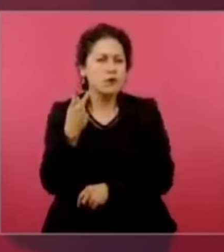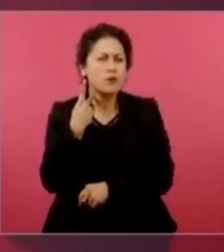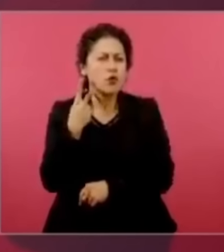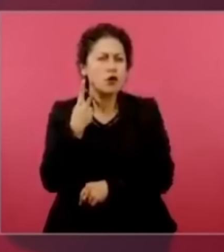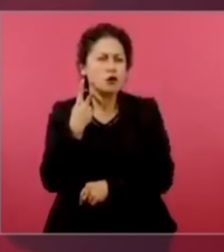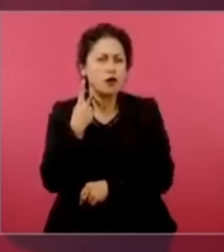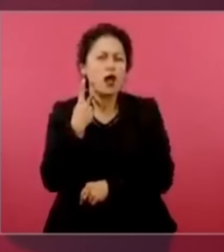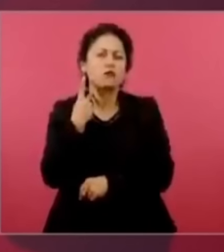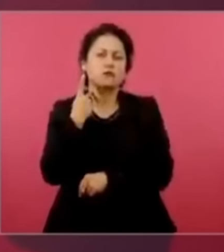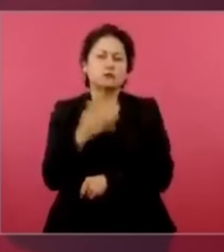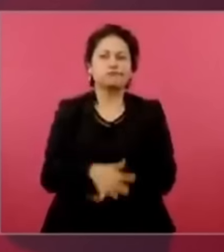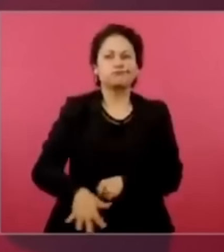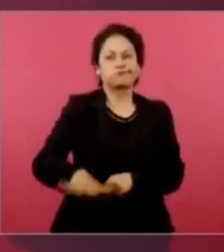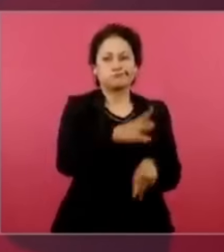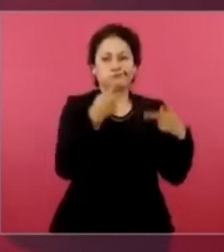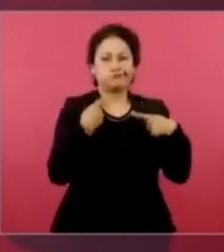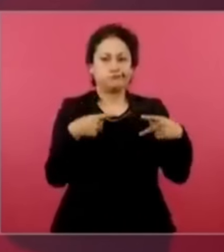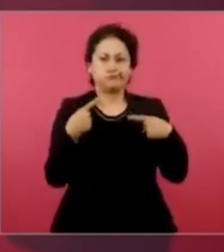que